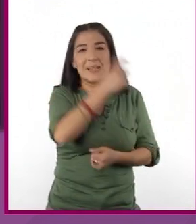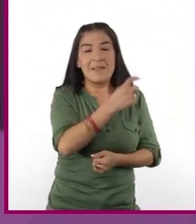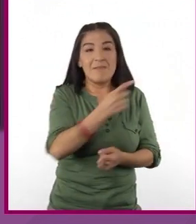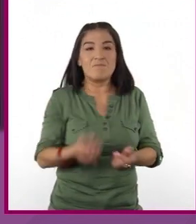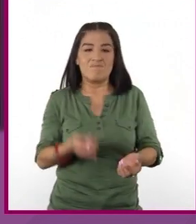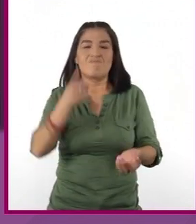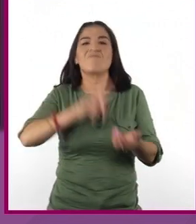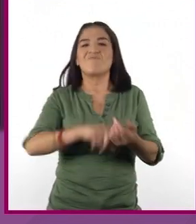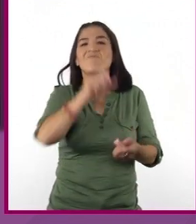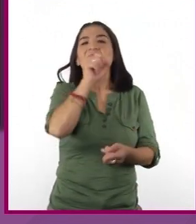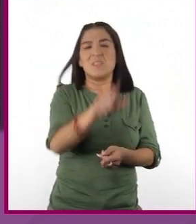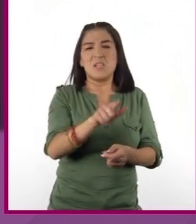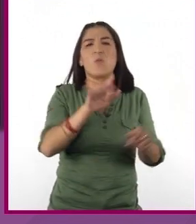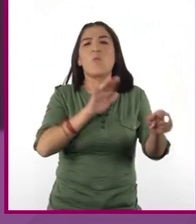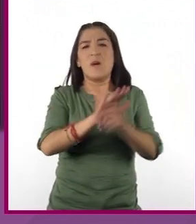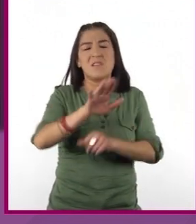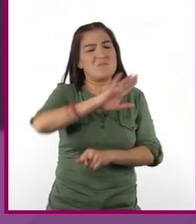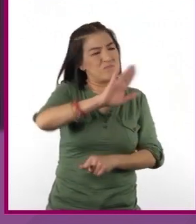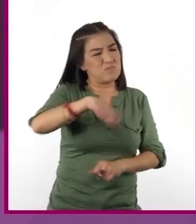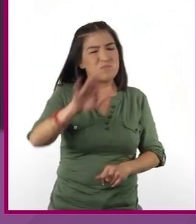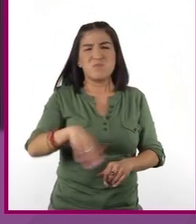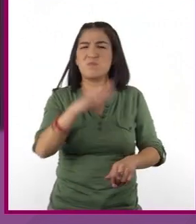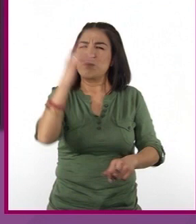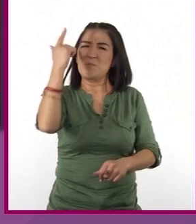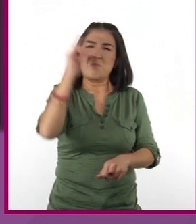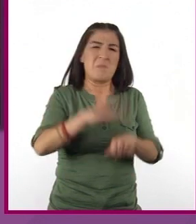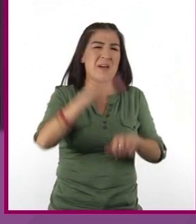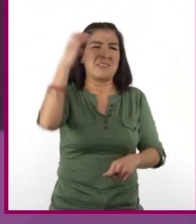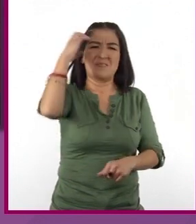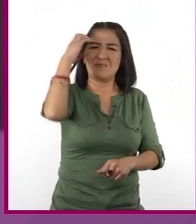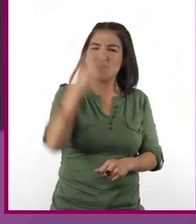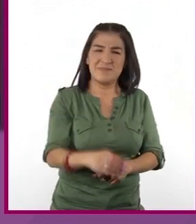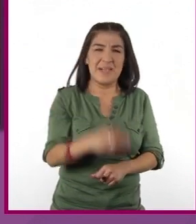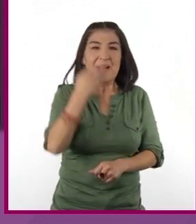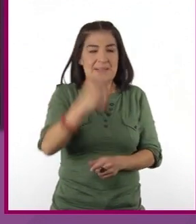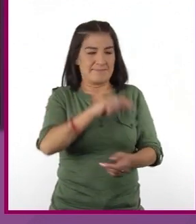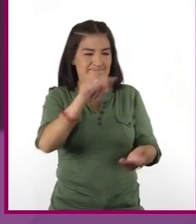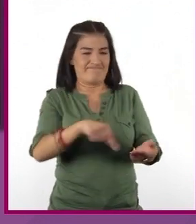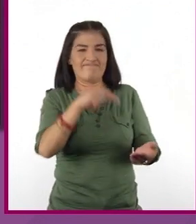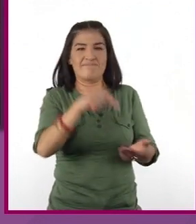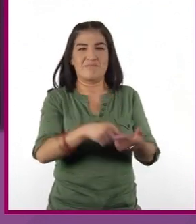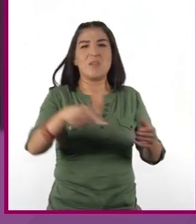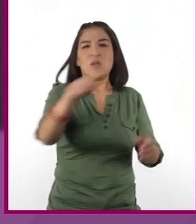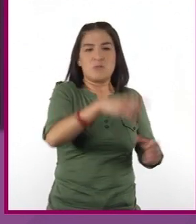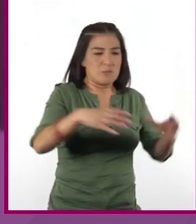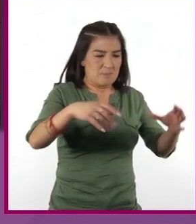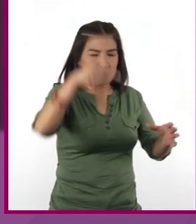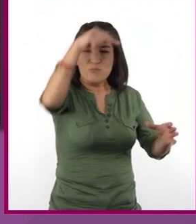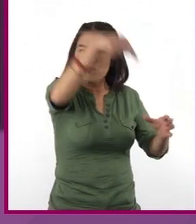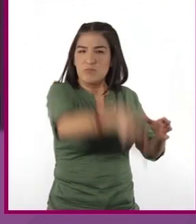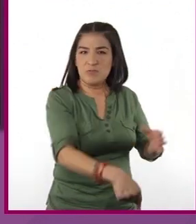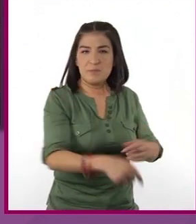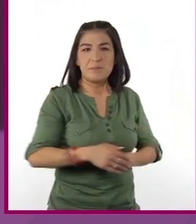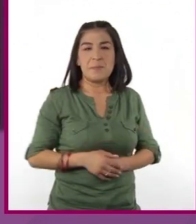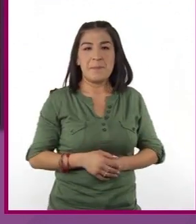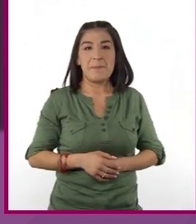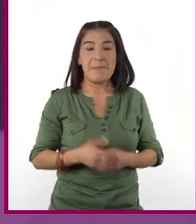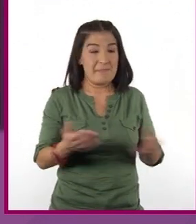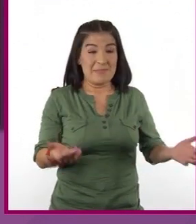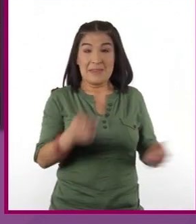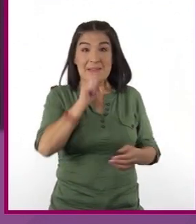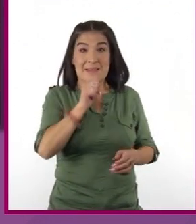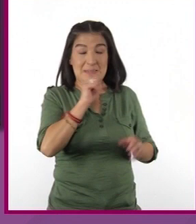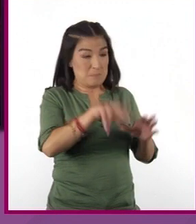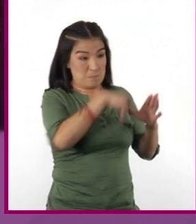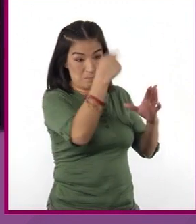parte importante de las grotescas muertes que tenían lugar en aquellos calabozos. No habiendo caído en el pozo,